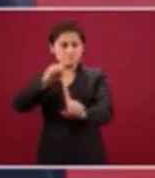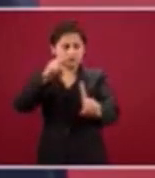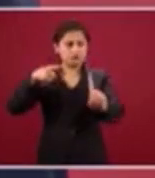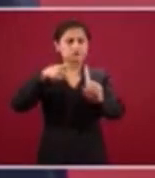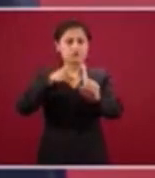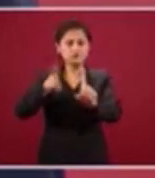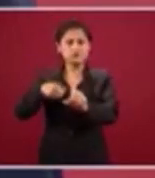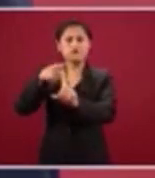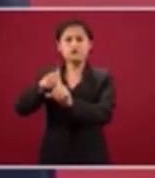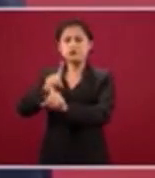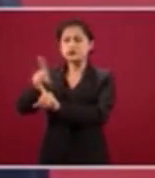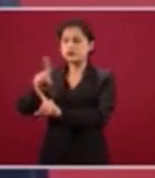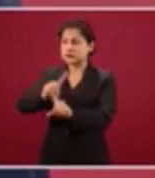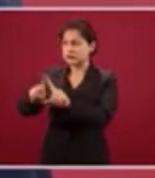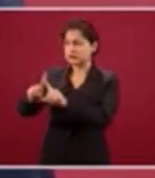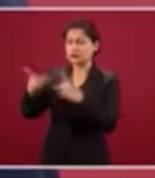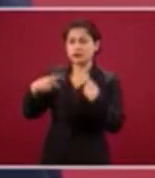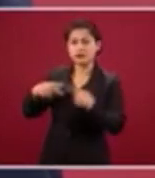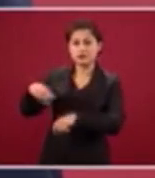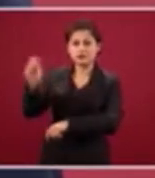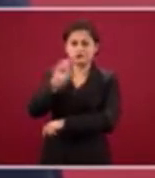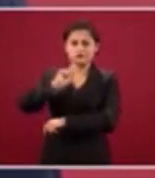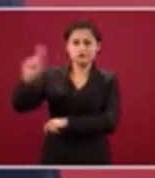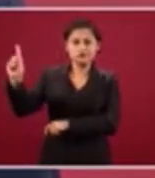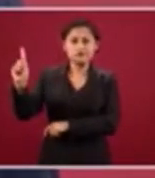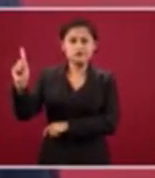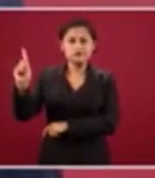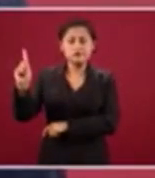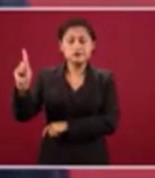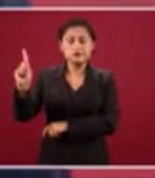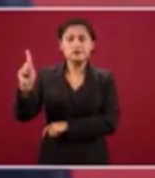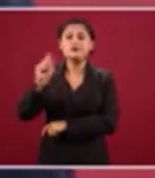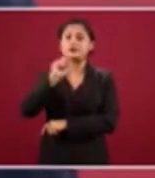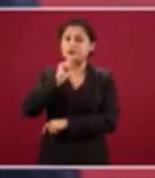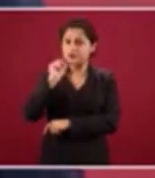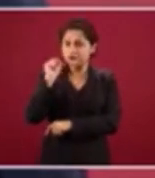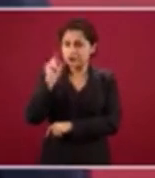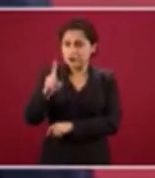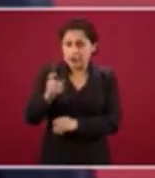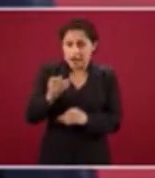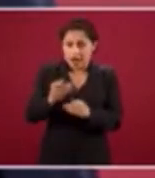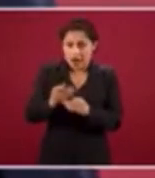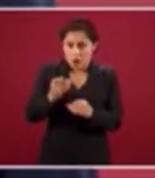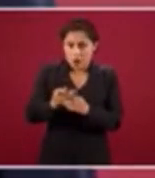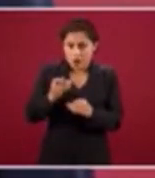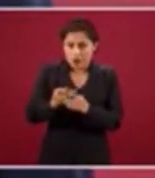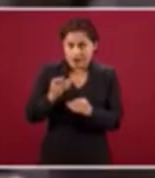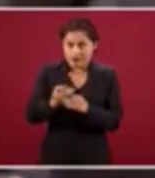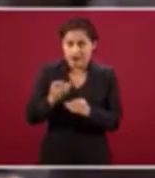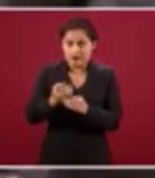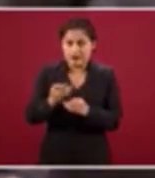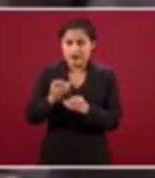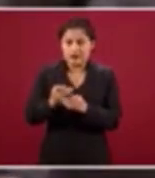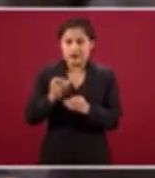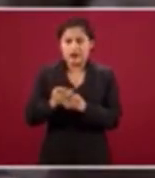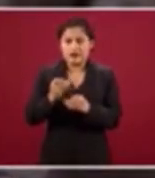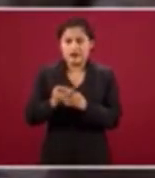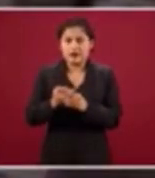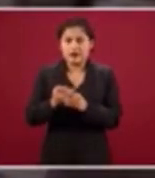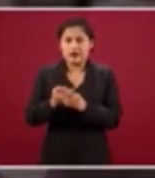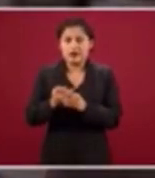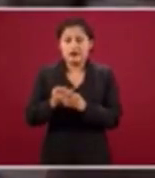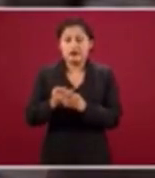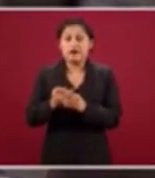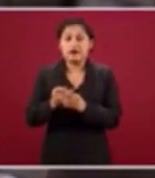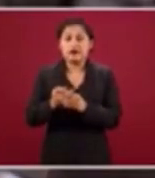expertos, especialistas, el nuevo discurso neoliberal, de la